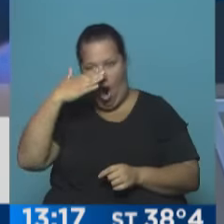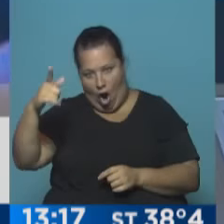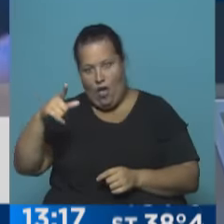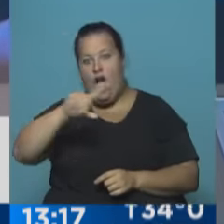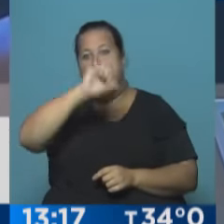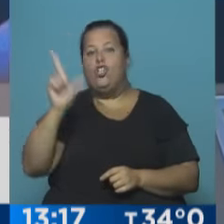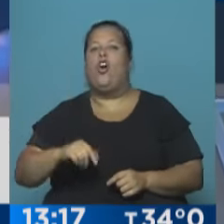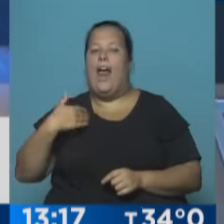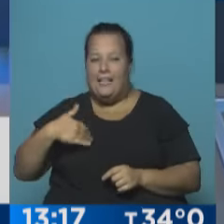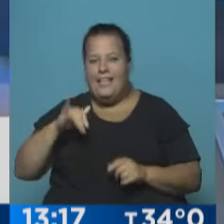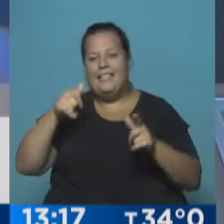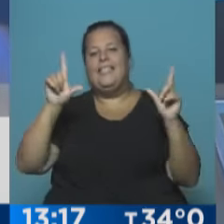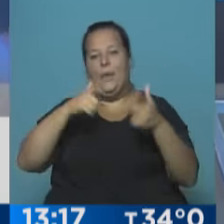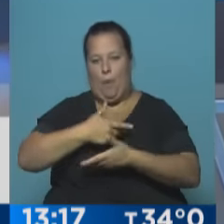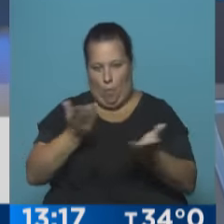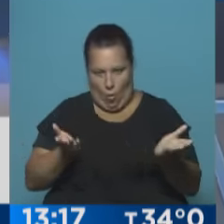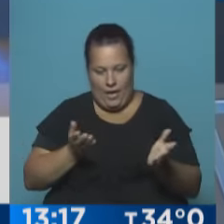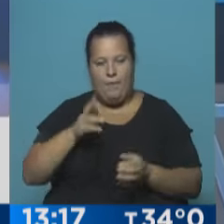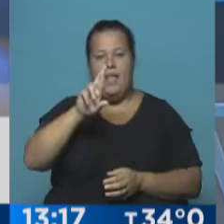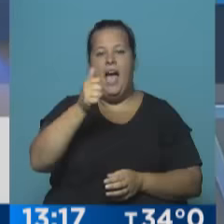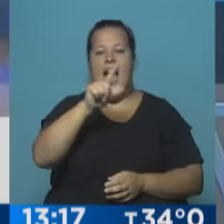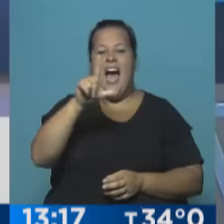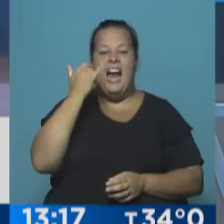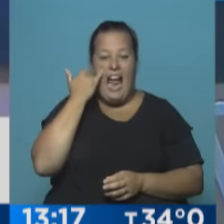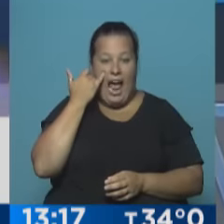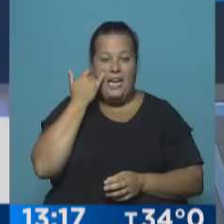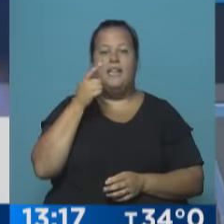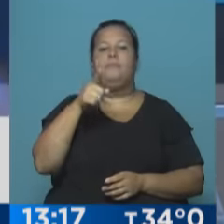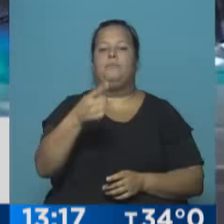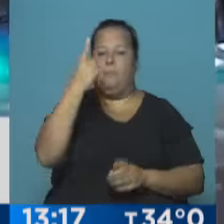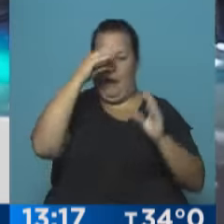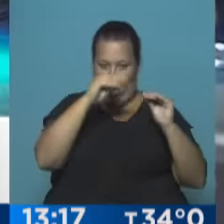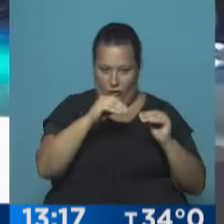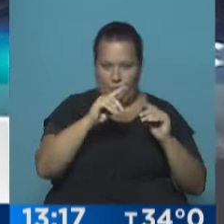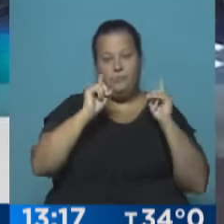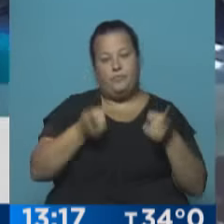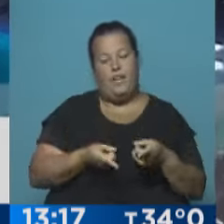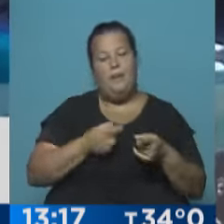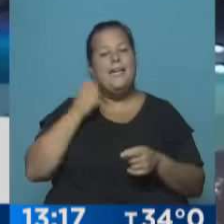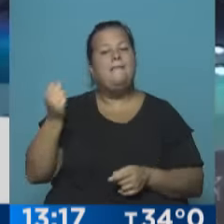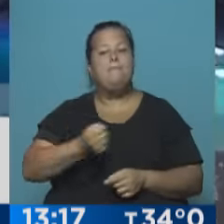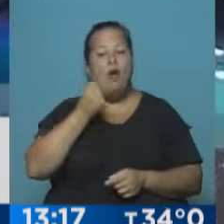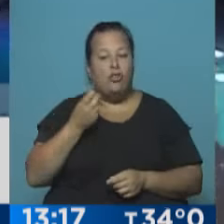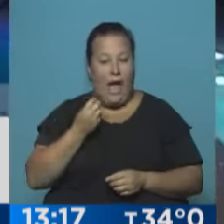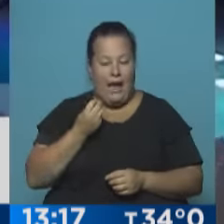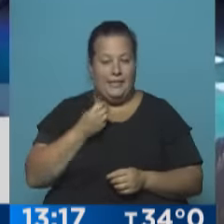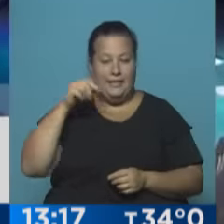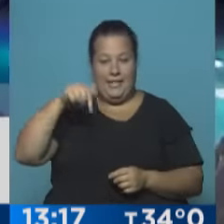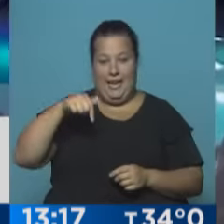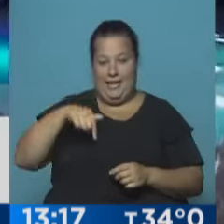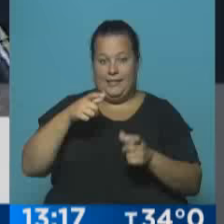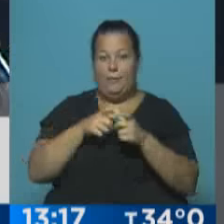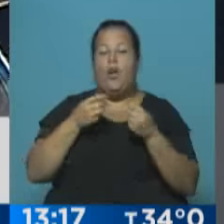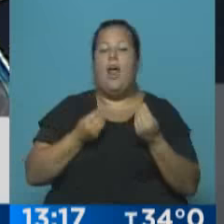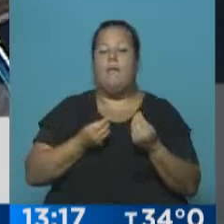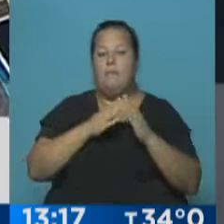resto de la Argentina, sí, la televisión pública. El rally va a estar en la primera de las noches y uno de los números importantes de esta edición,